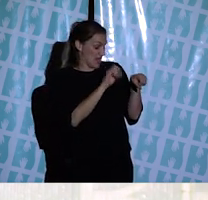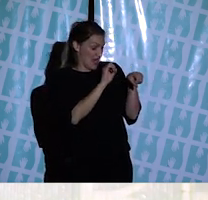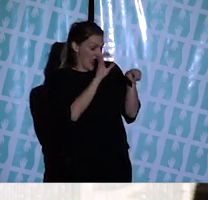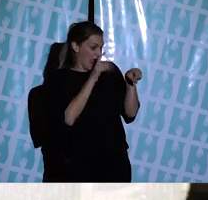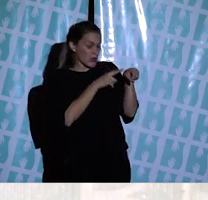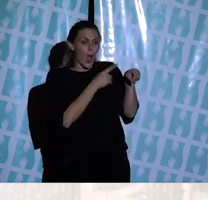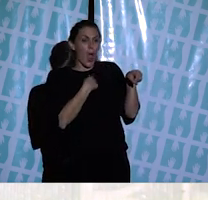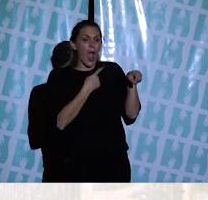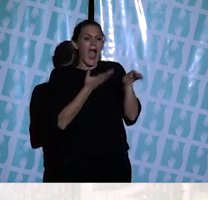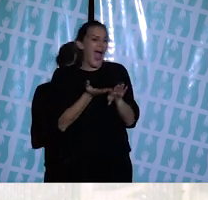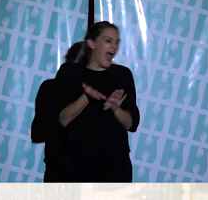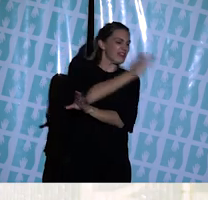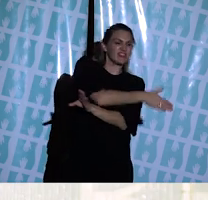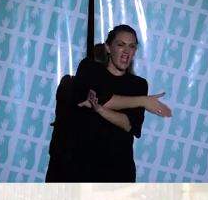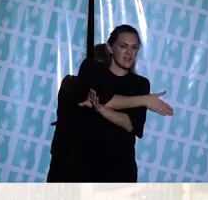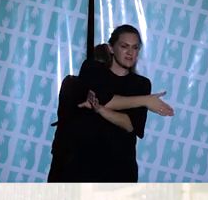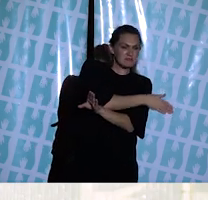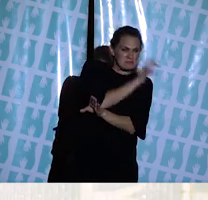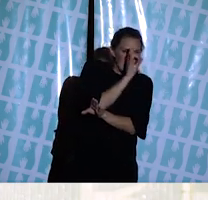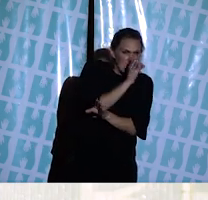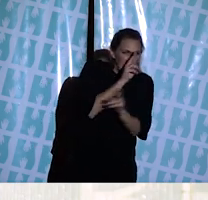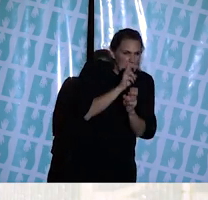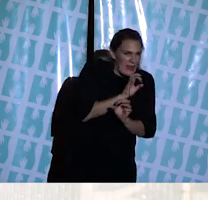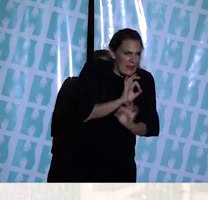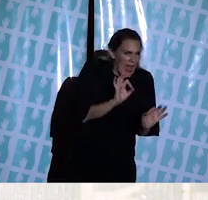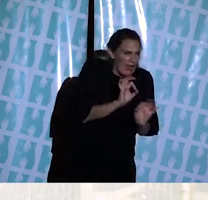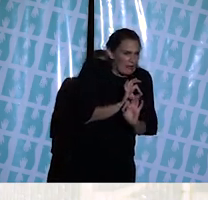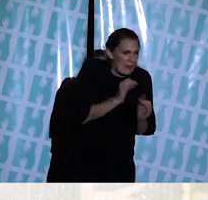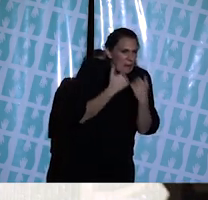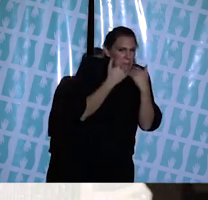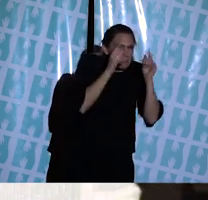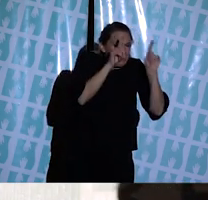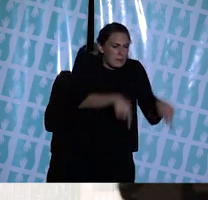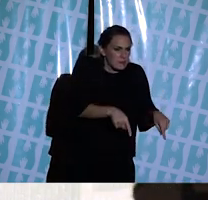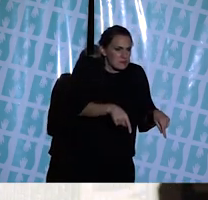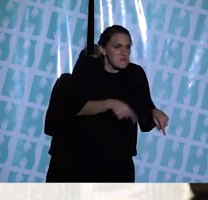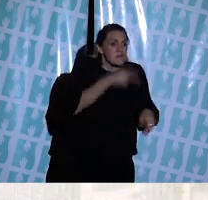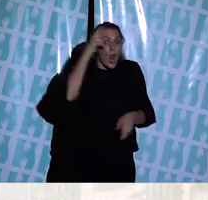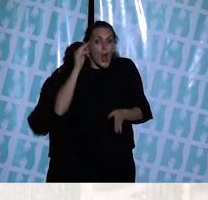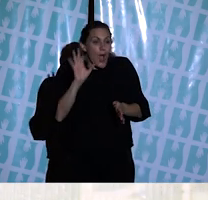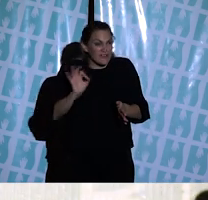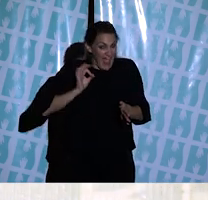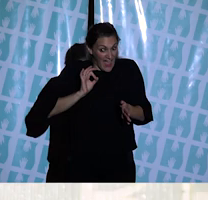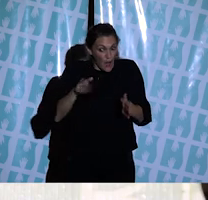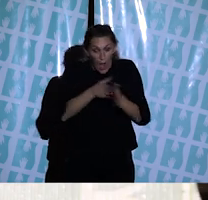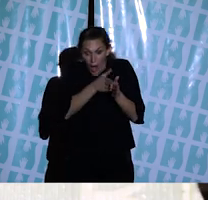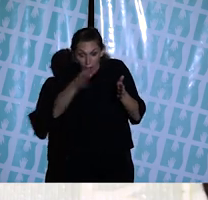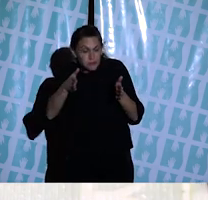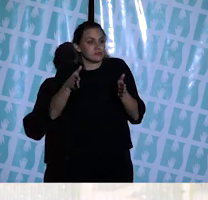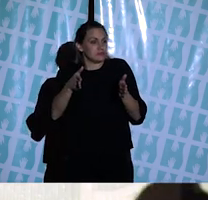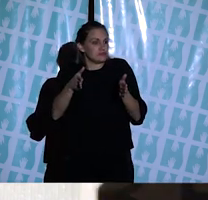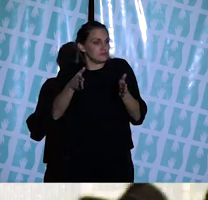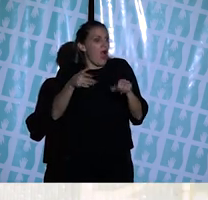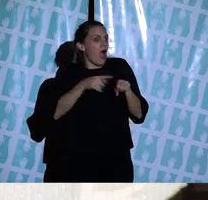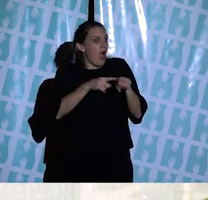que en toda la época de la historia de la humanidad hasta ese momento, en tan poco tiempo. Sí, el cerebro, la caja negra, no sabía qué